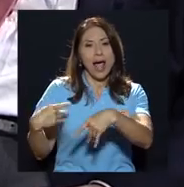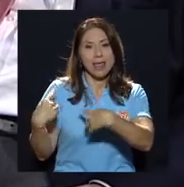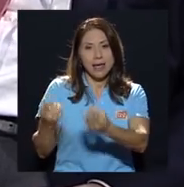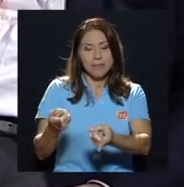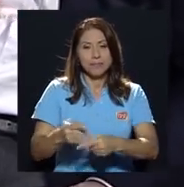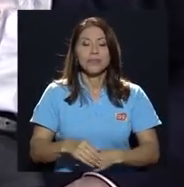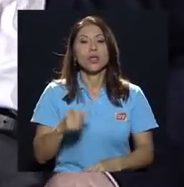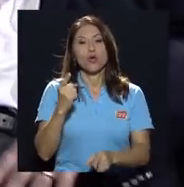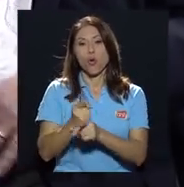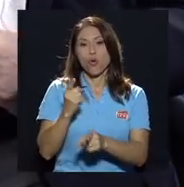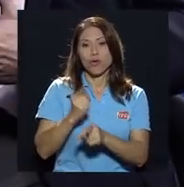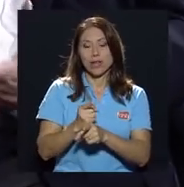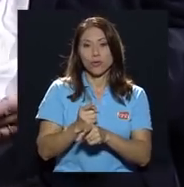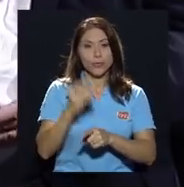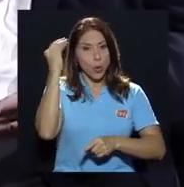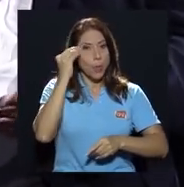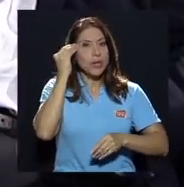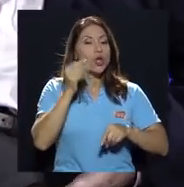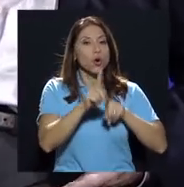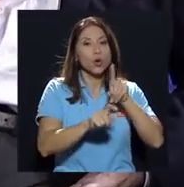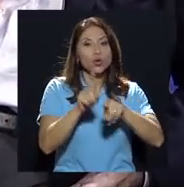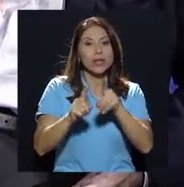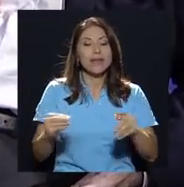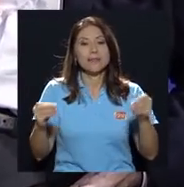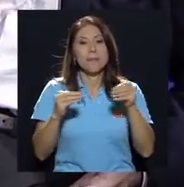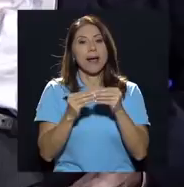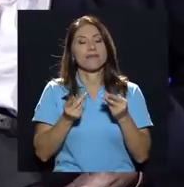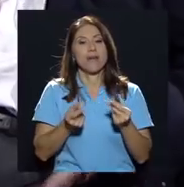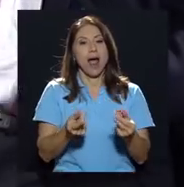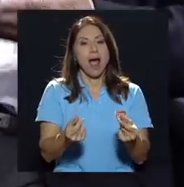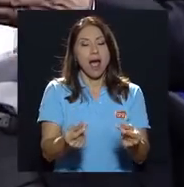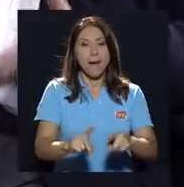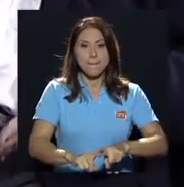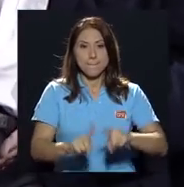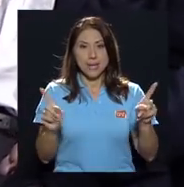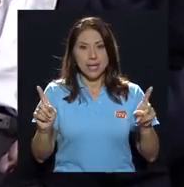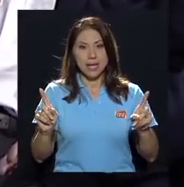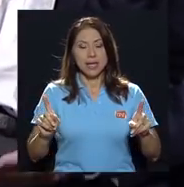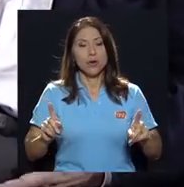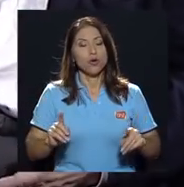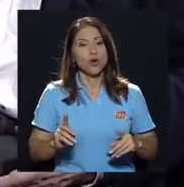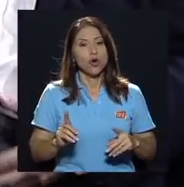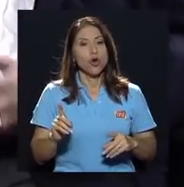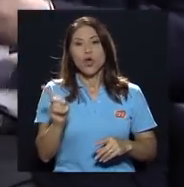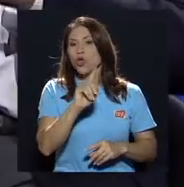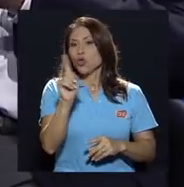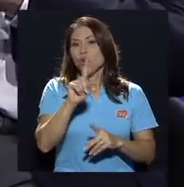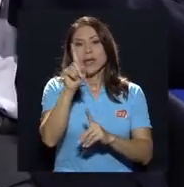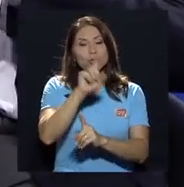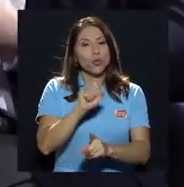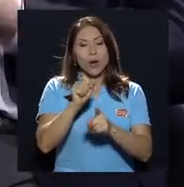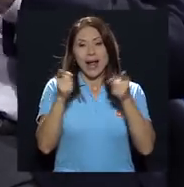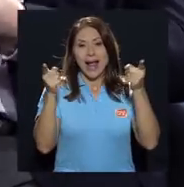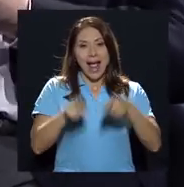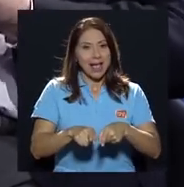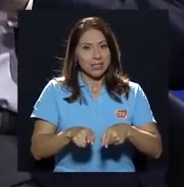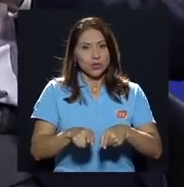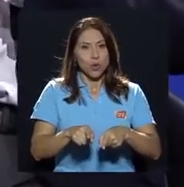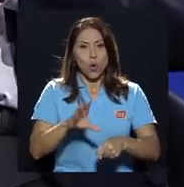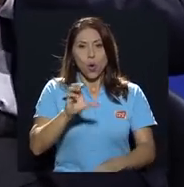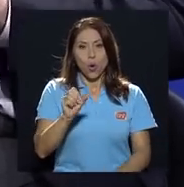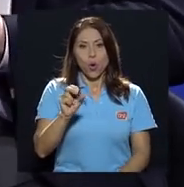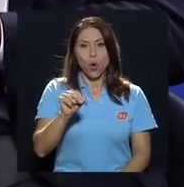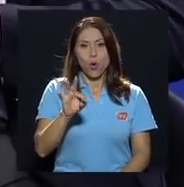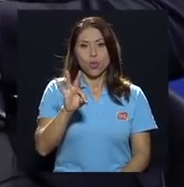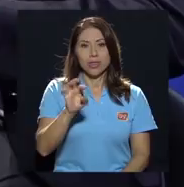correcto la opinión consultiva de más rápido pero no es un caso propiamente